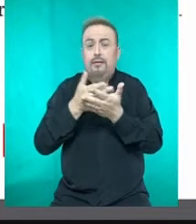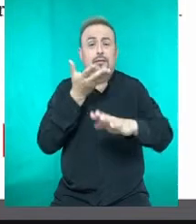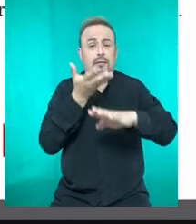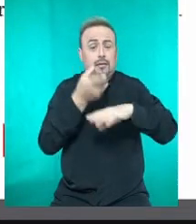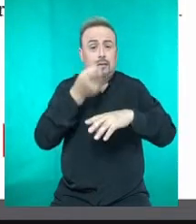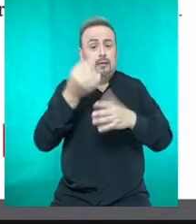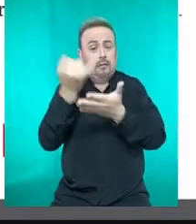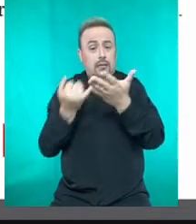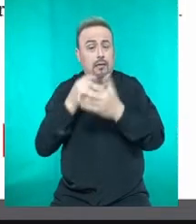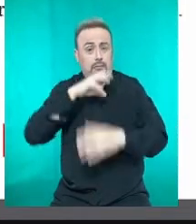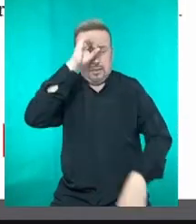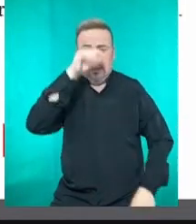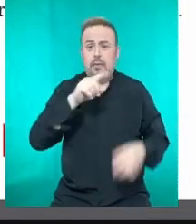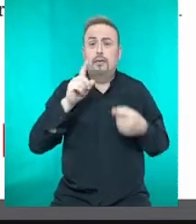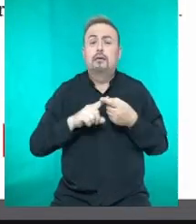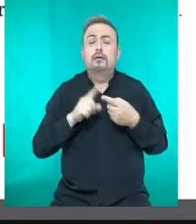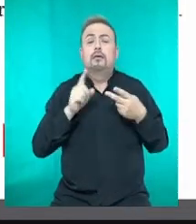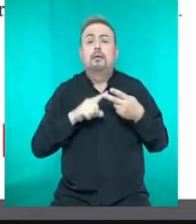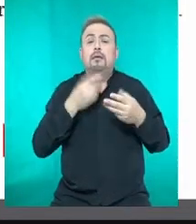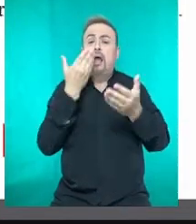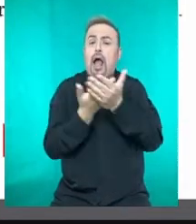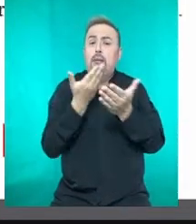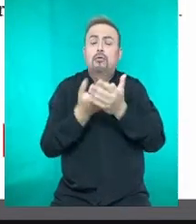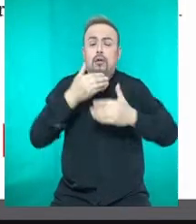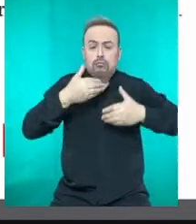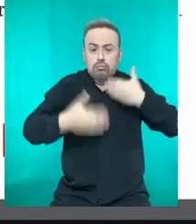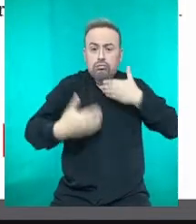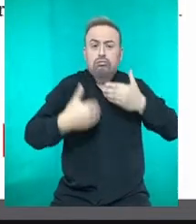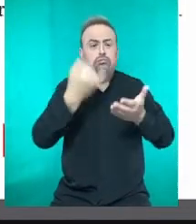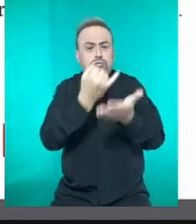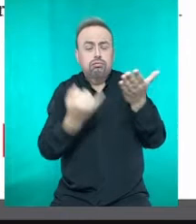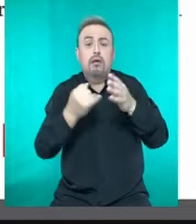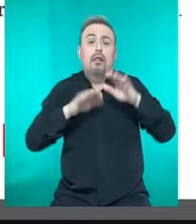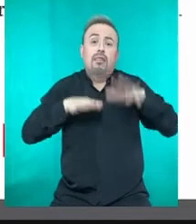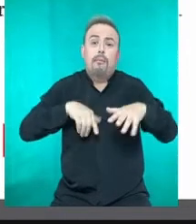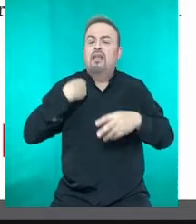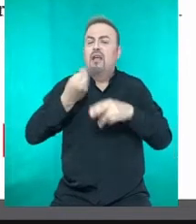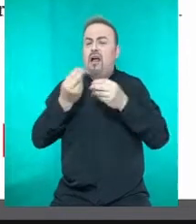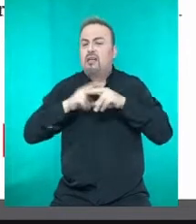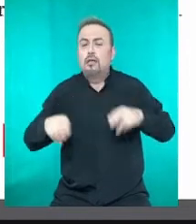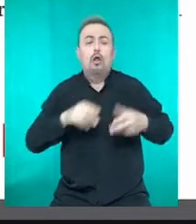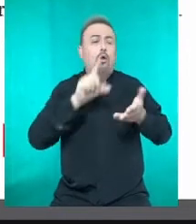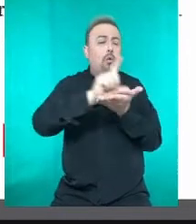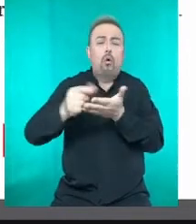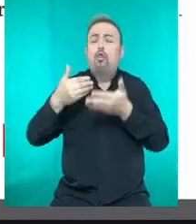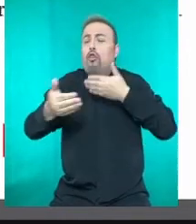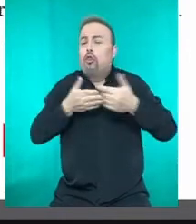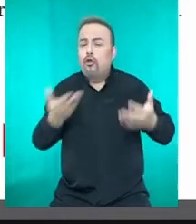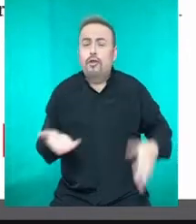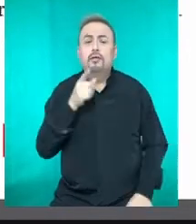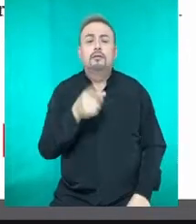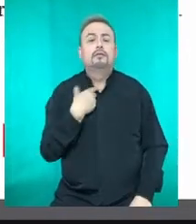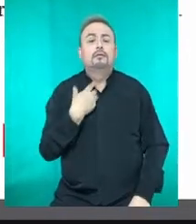los diseños de minería, la optimización del proceso, de los diseños, dependiendo de lo que se va a hacer, en qué lugar, en qué ubicación geográfica vamos a